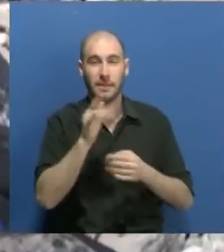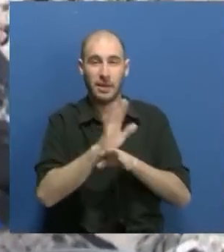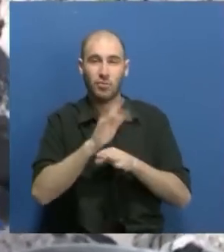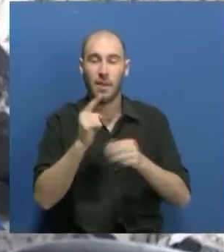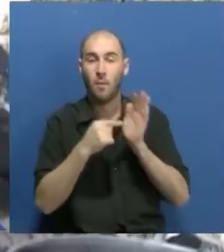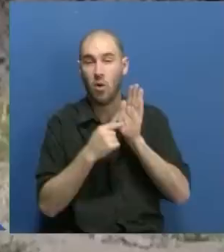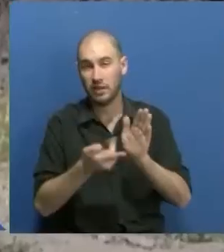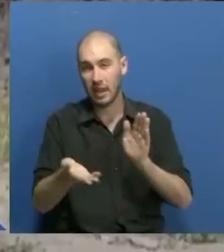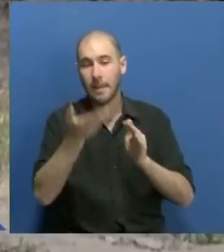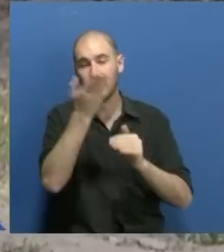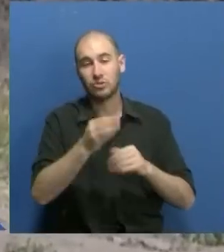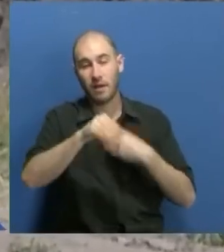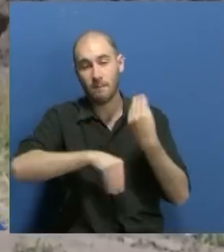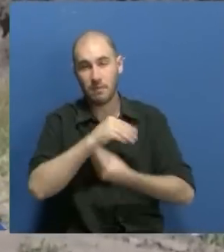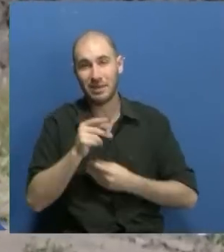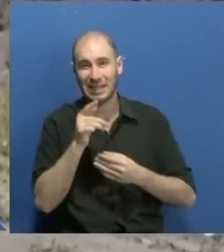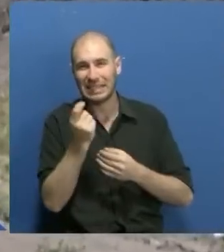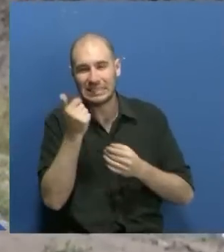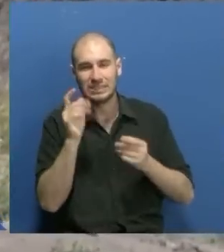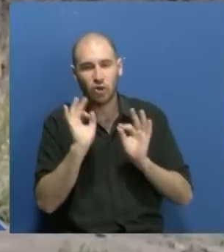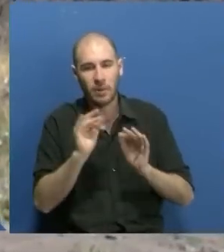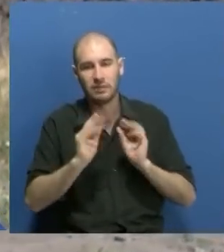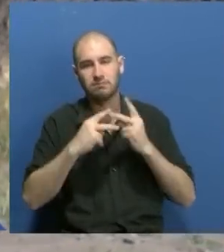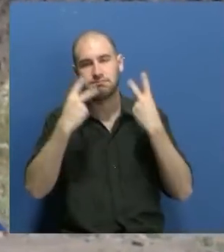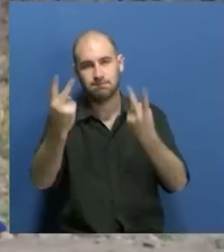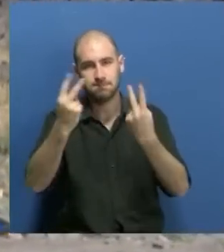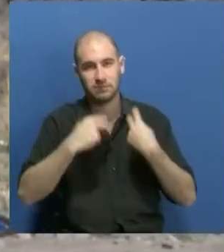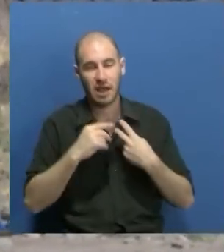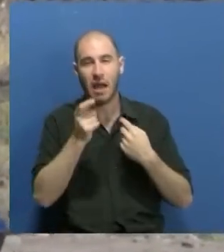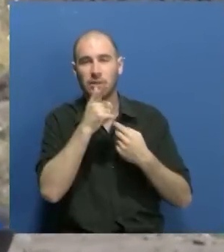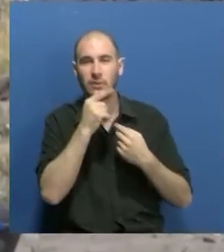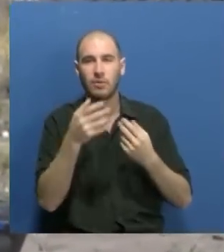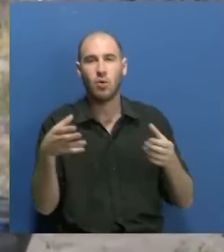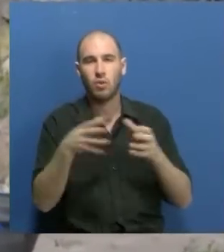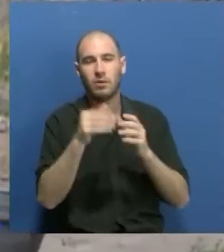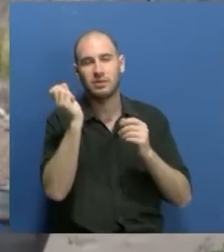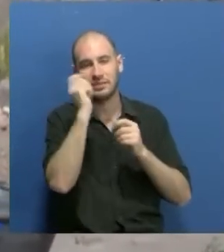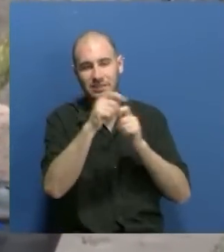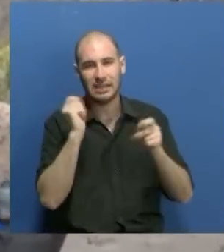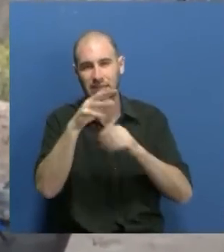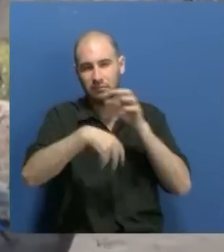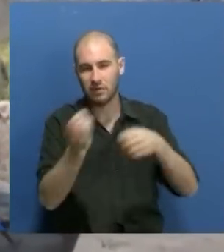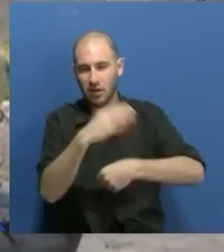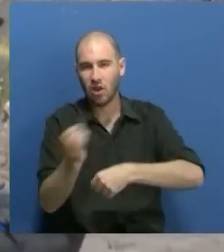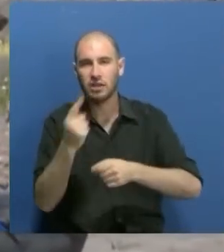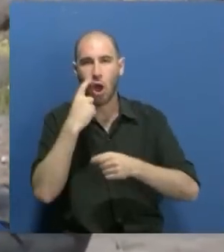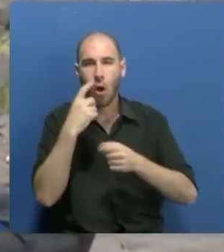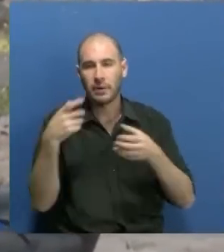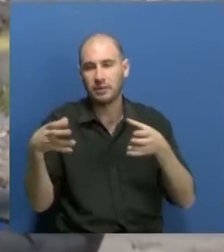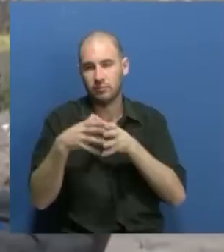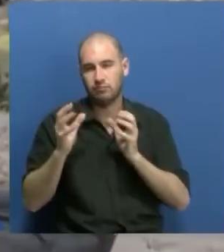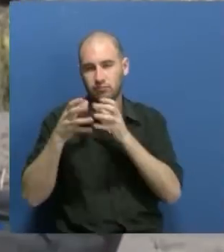es que la gente, la familia casi completa se está moviendo. No es solamente, a veces uno piensa en los grupos cazadores-recolectores, que se están moviendo los hombres